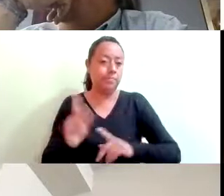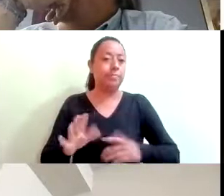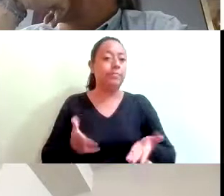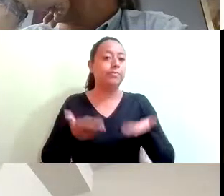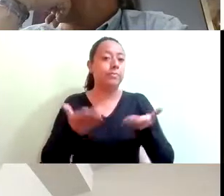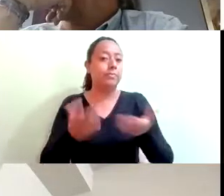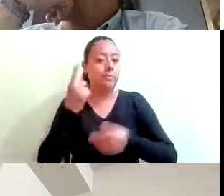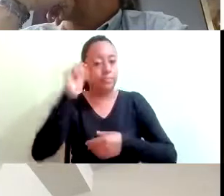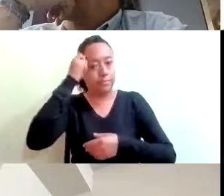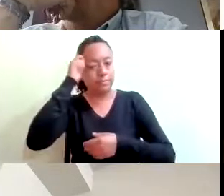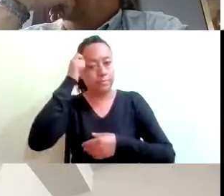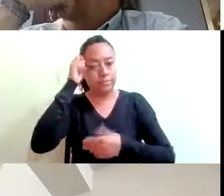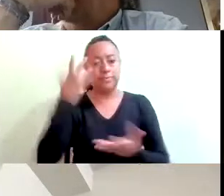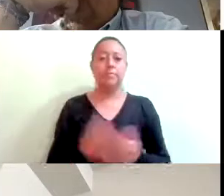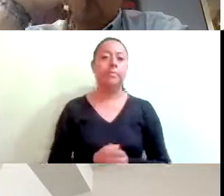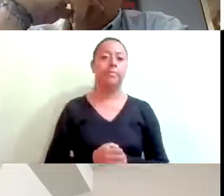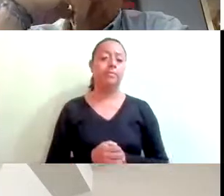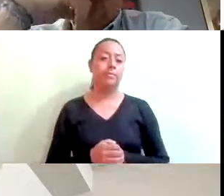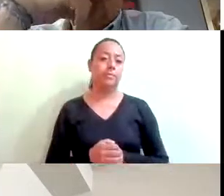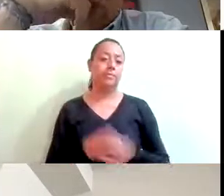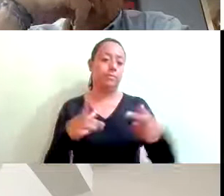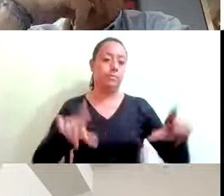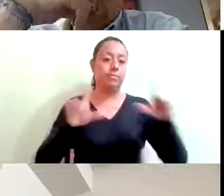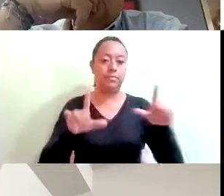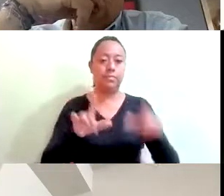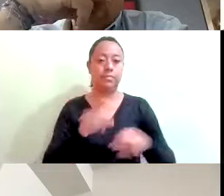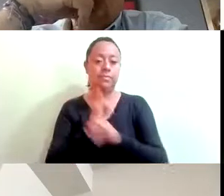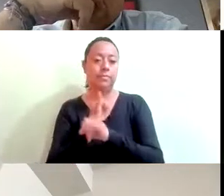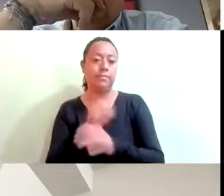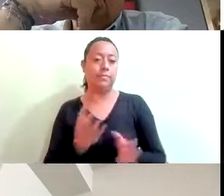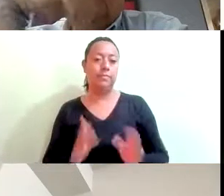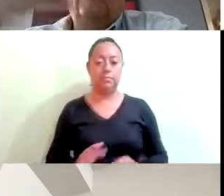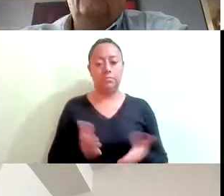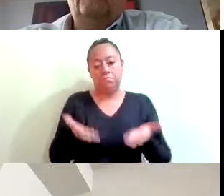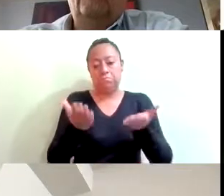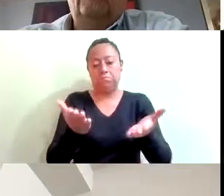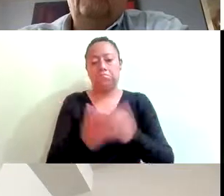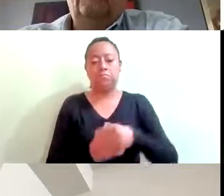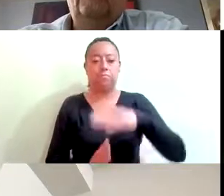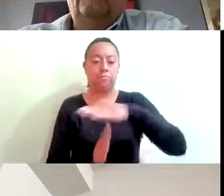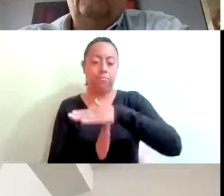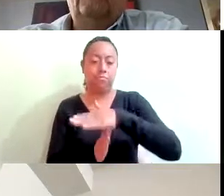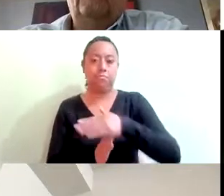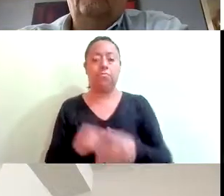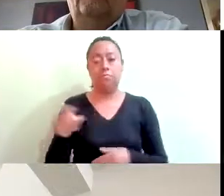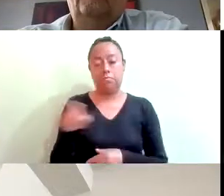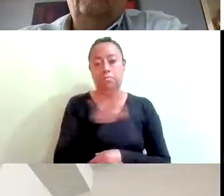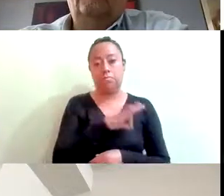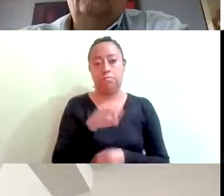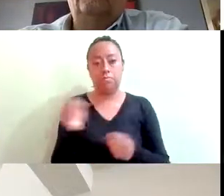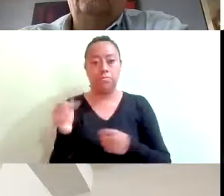personal como por estas plataformas electrónicas, ¿no? Lo dejo sobre la mesa. si puede pasar de una vez aquí